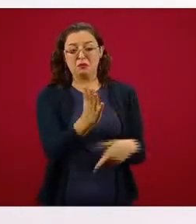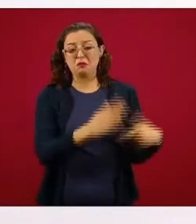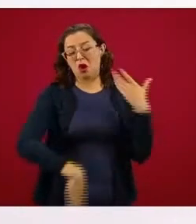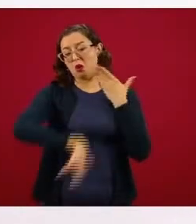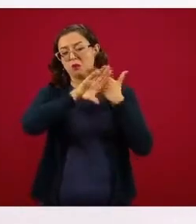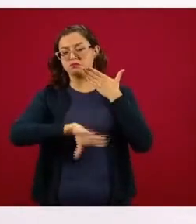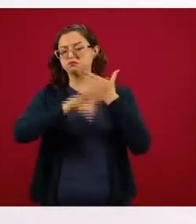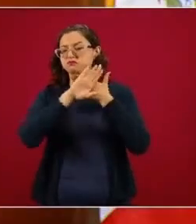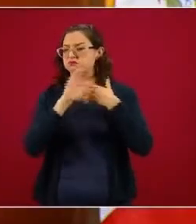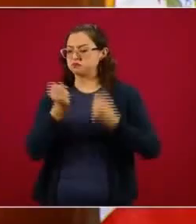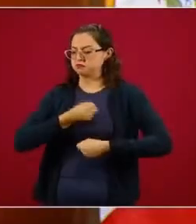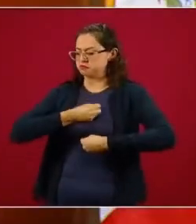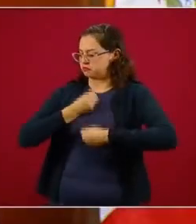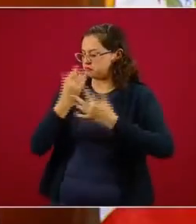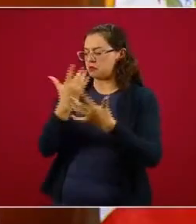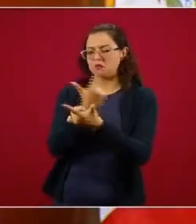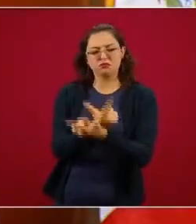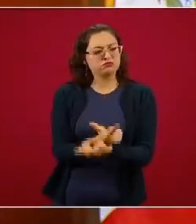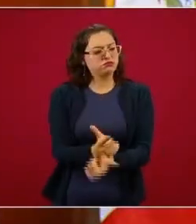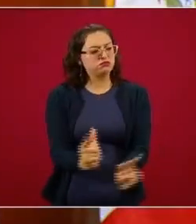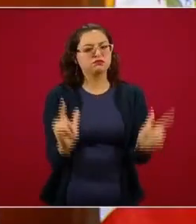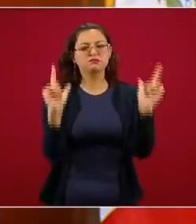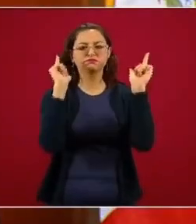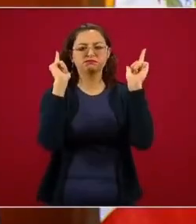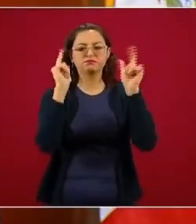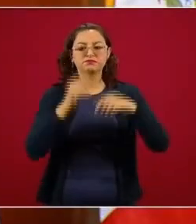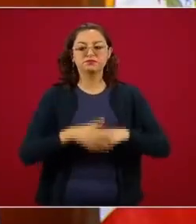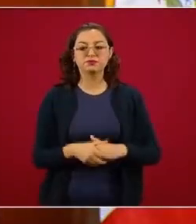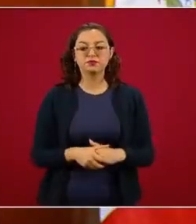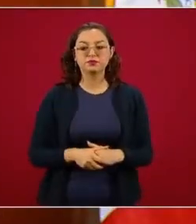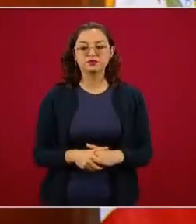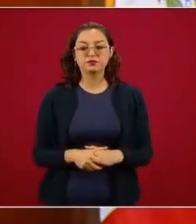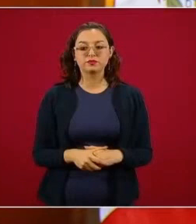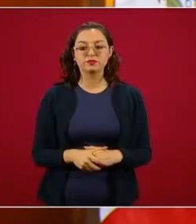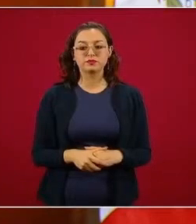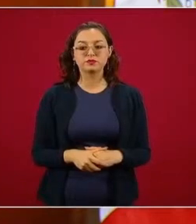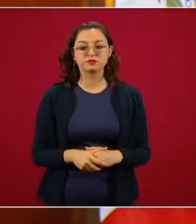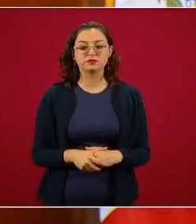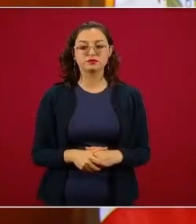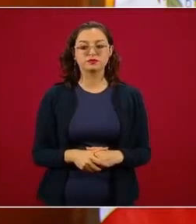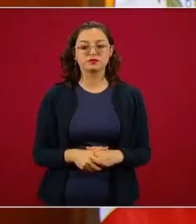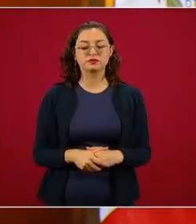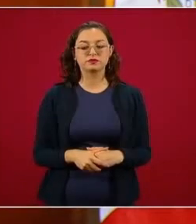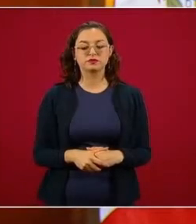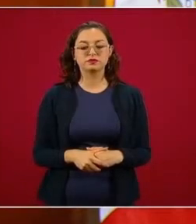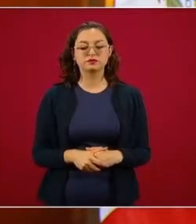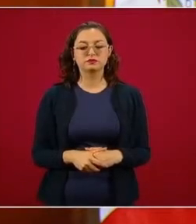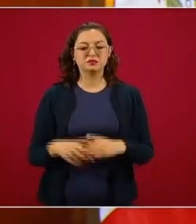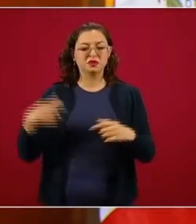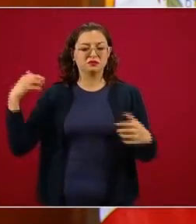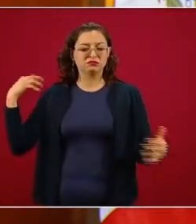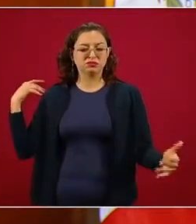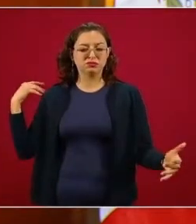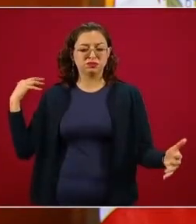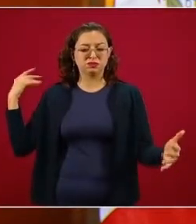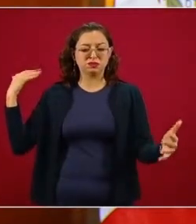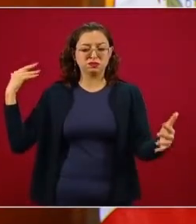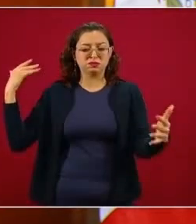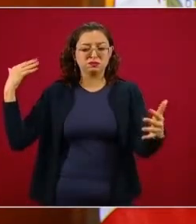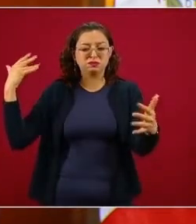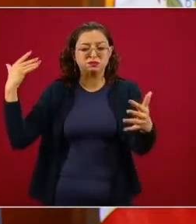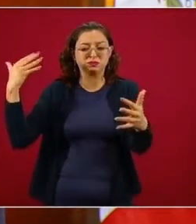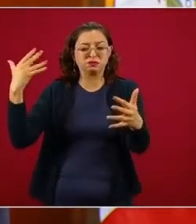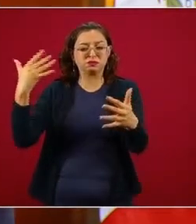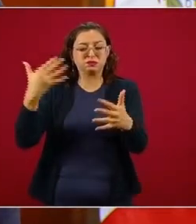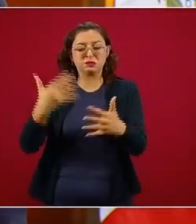con libertad. Nunca en más de un siglo se había insultado tanto a